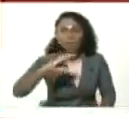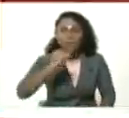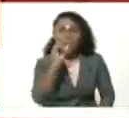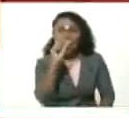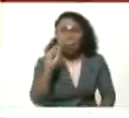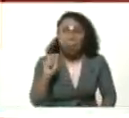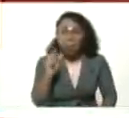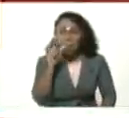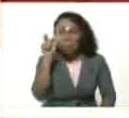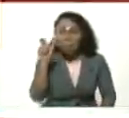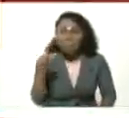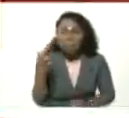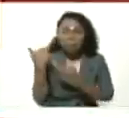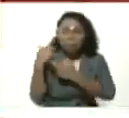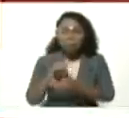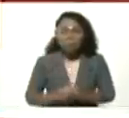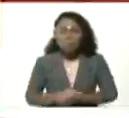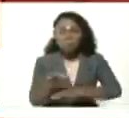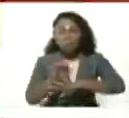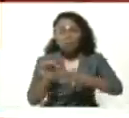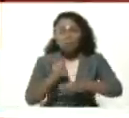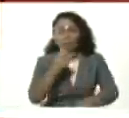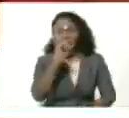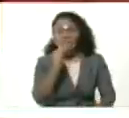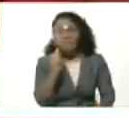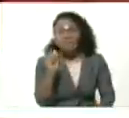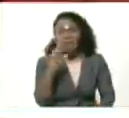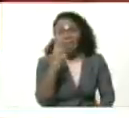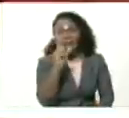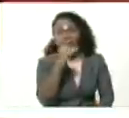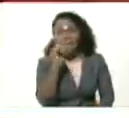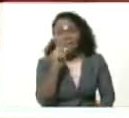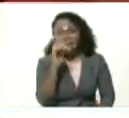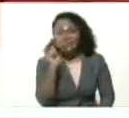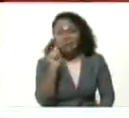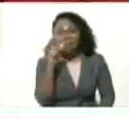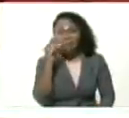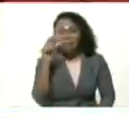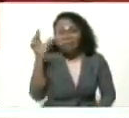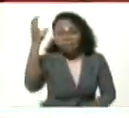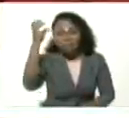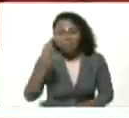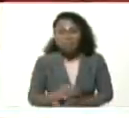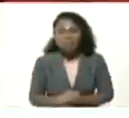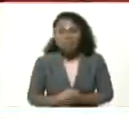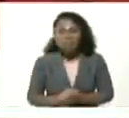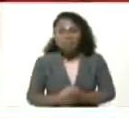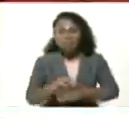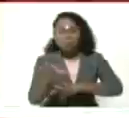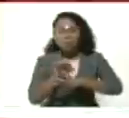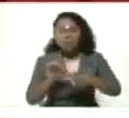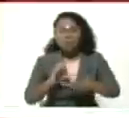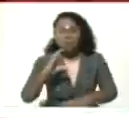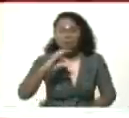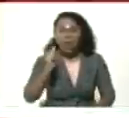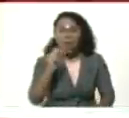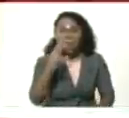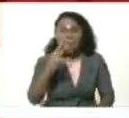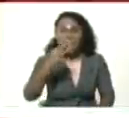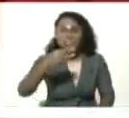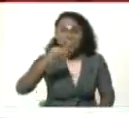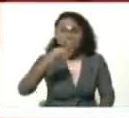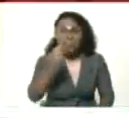Costán. Municipio Saraza, Freddy Alí. Municipio Camaguán, Emilio Ávila.